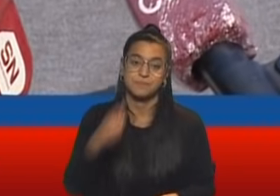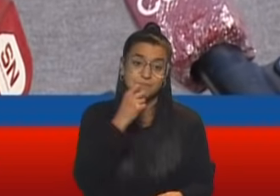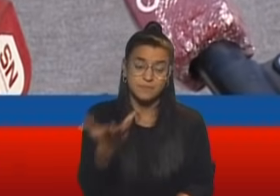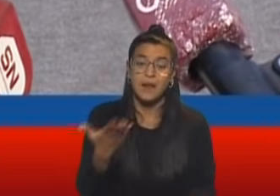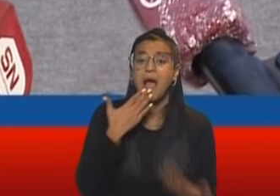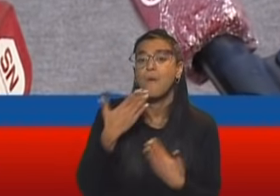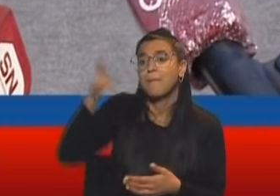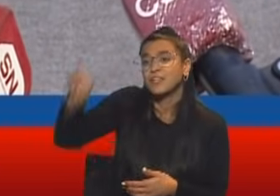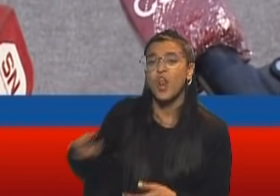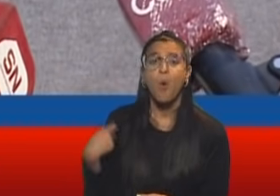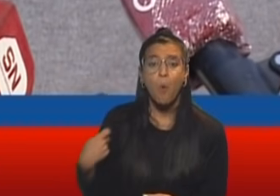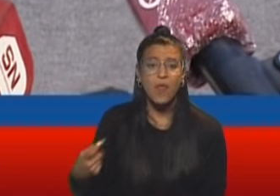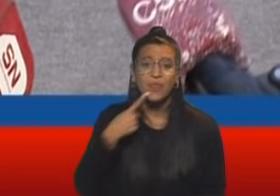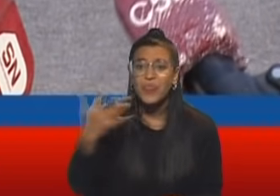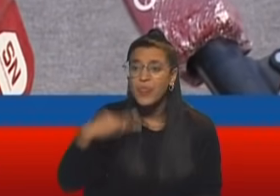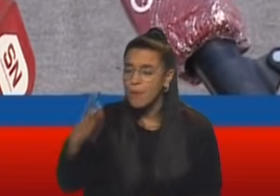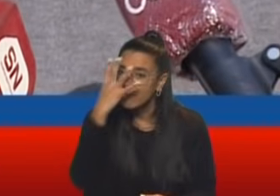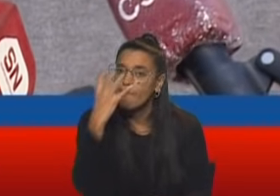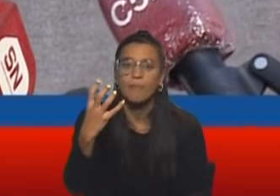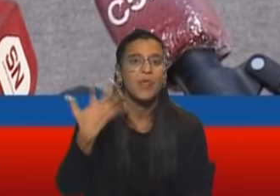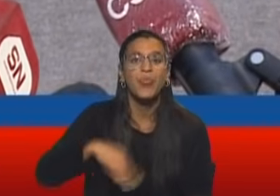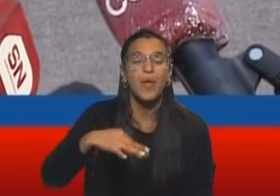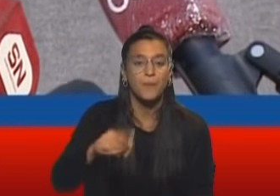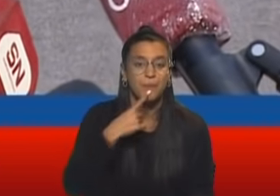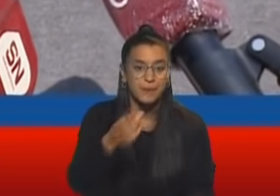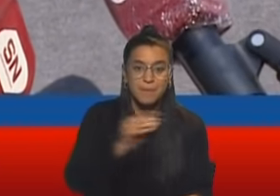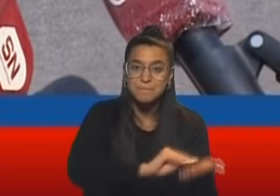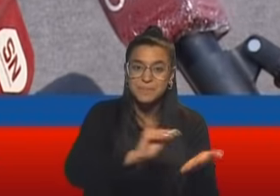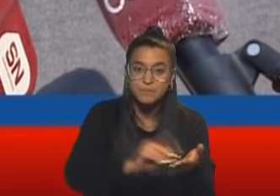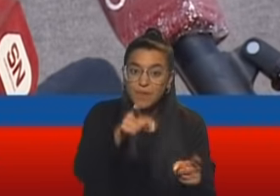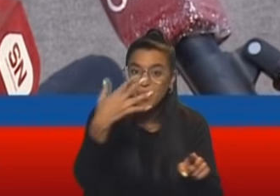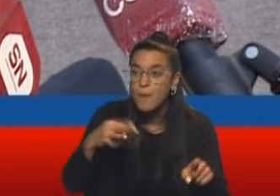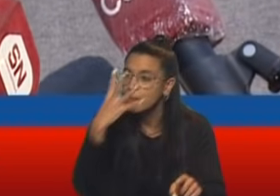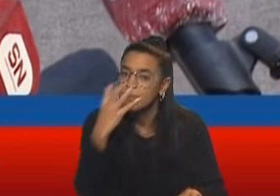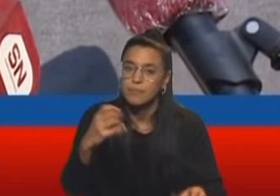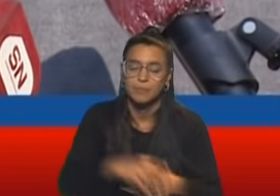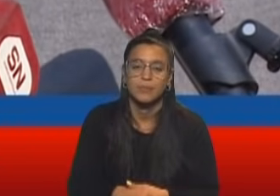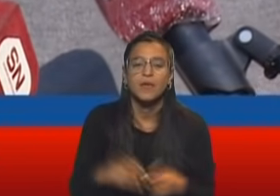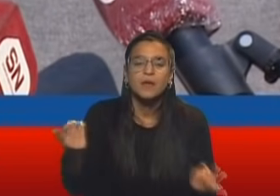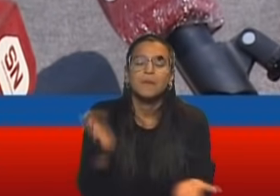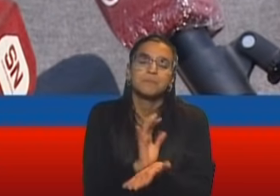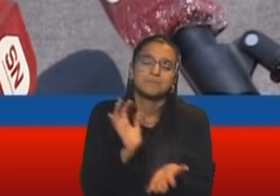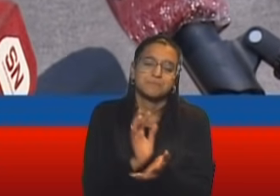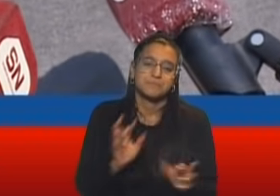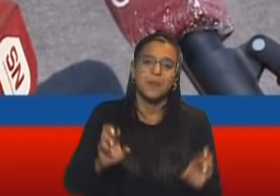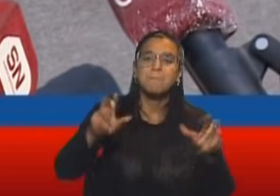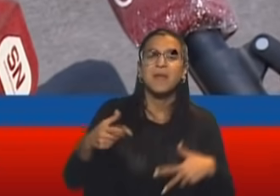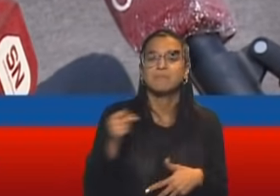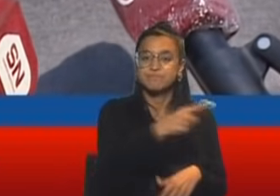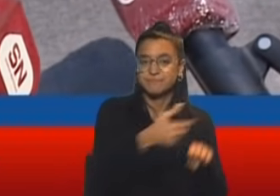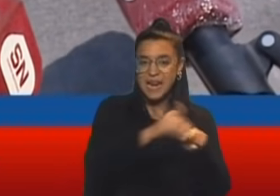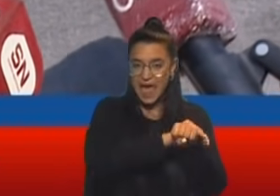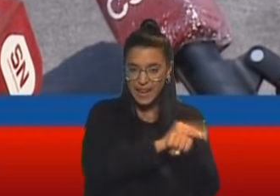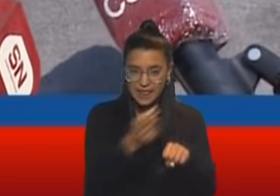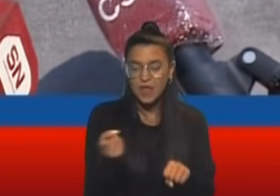habla un jubilado, tenés que convencerlo, le dice a los empleados. Digo, los esquemas de la reta no